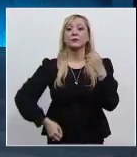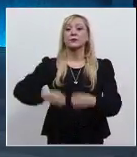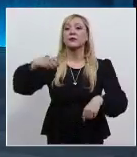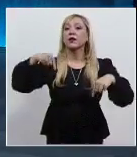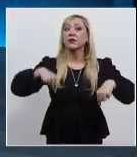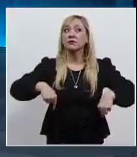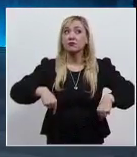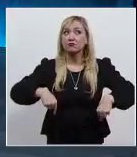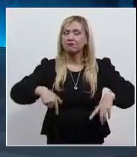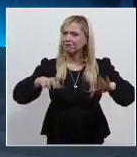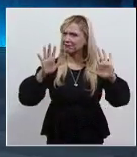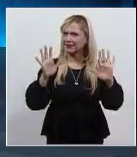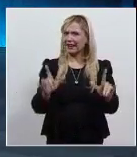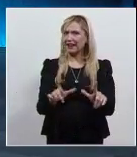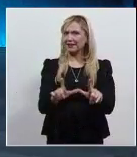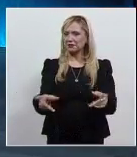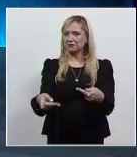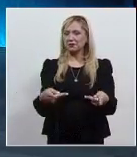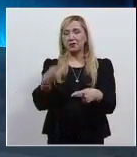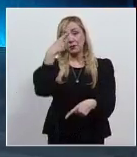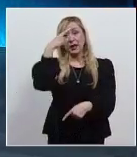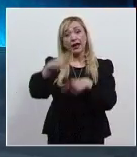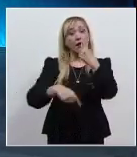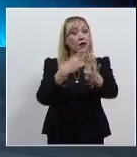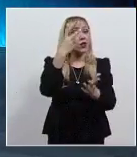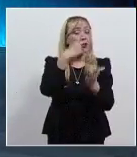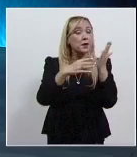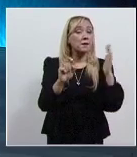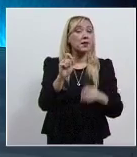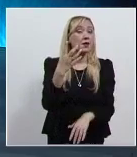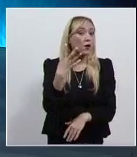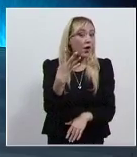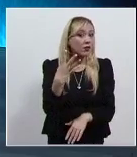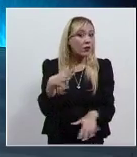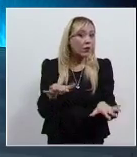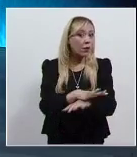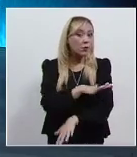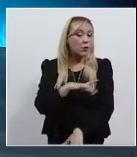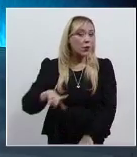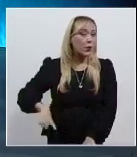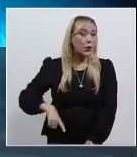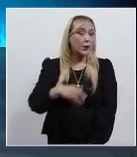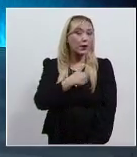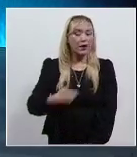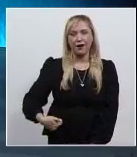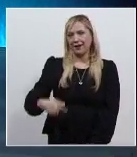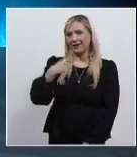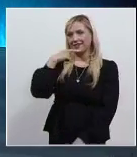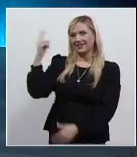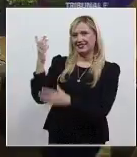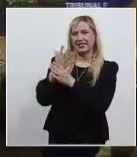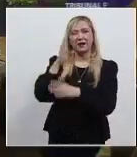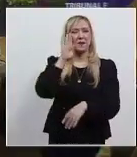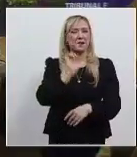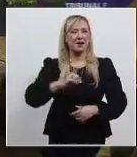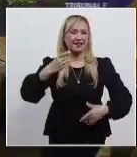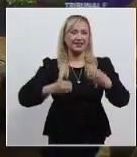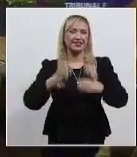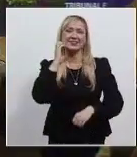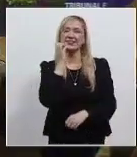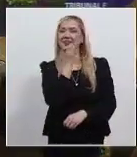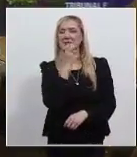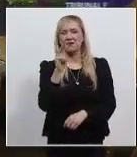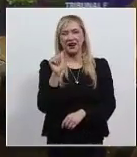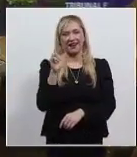listo para garantizar una transición pacífica en 2024, así lo aseguró el ministro Pardo Rebolledo.